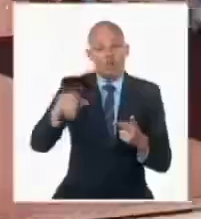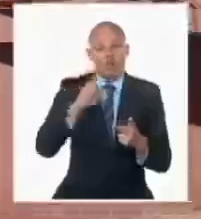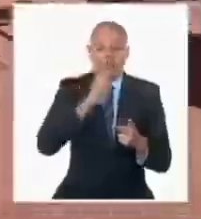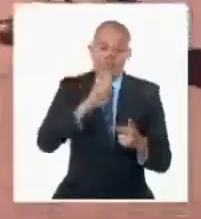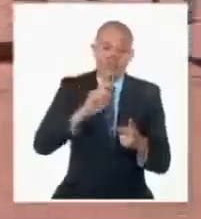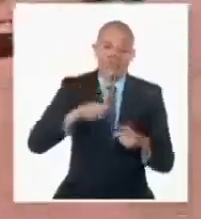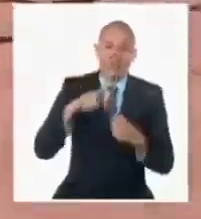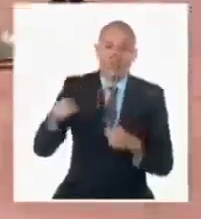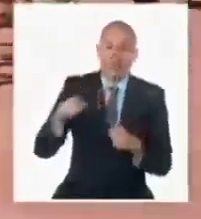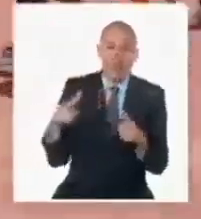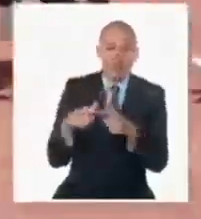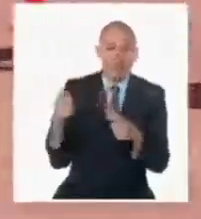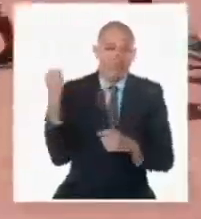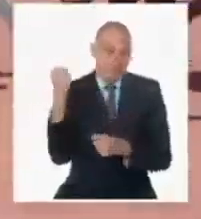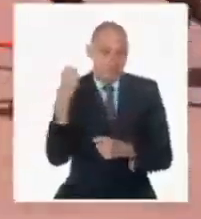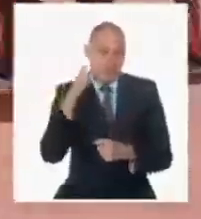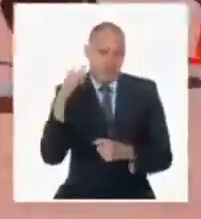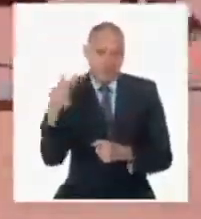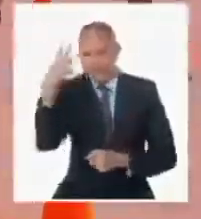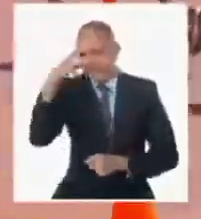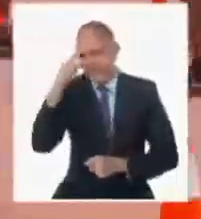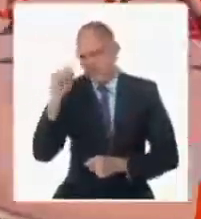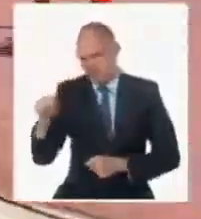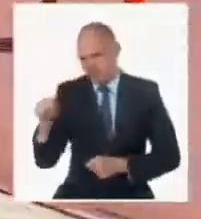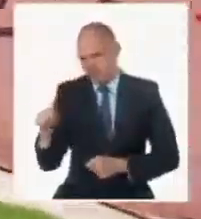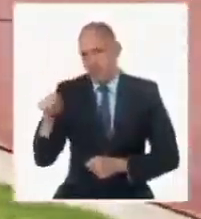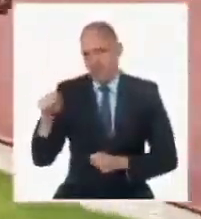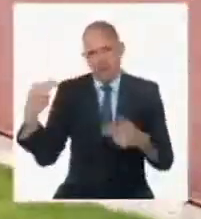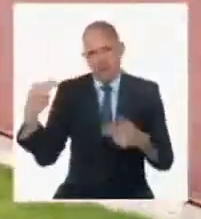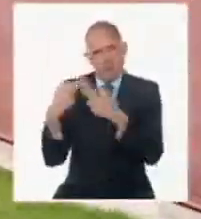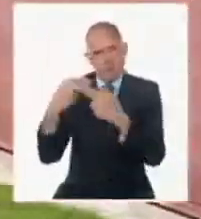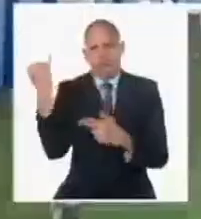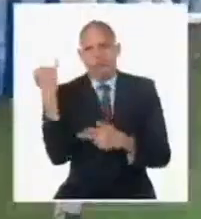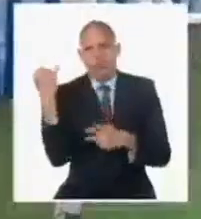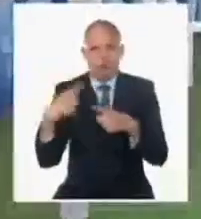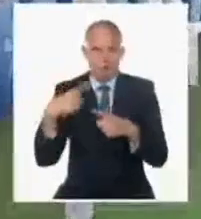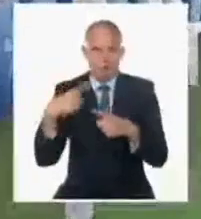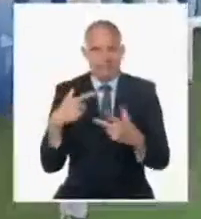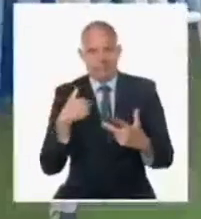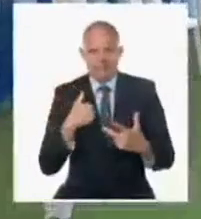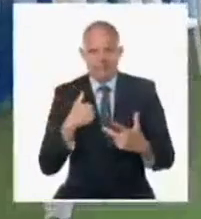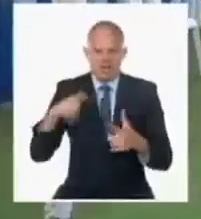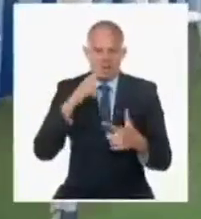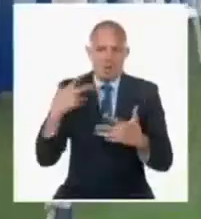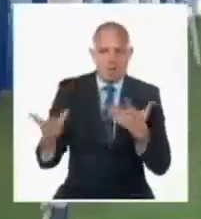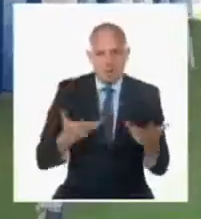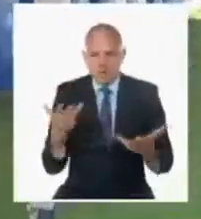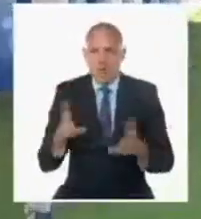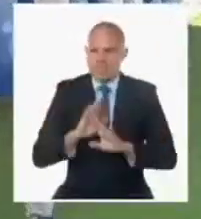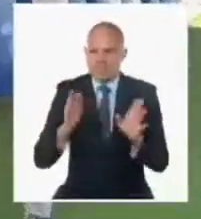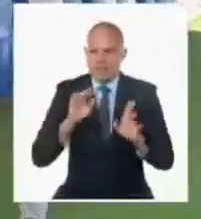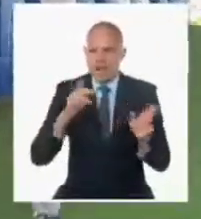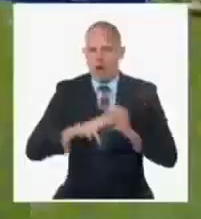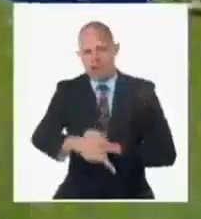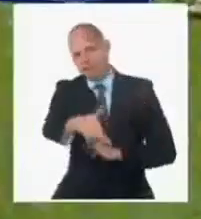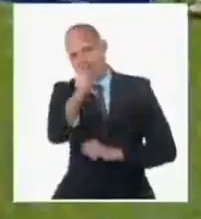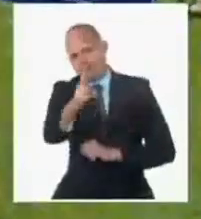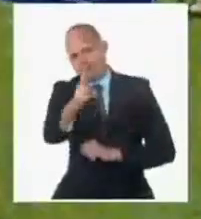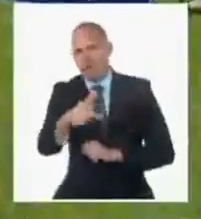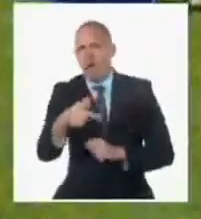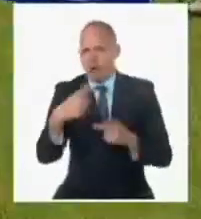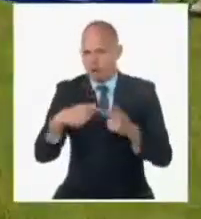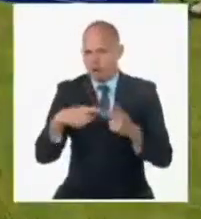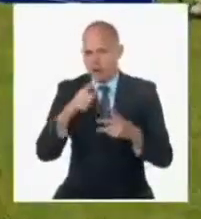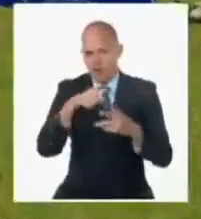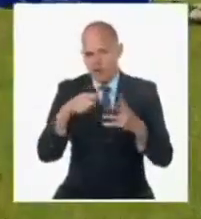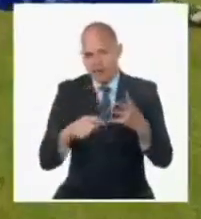solo en el área, sino que están insertados en todas las copas del mundo y tienen muy, muy buenos resultados. Y era batirse con ellos y bueno, el resultado salió. Bueno, ¿qué representa para ti ser